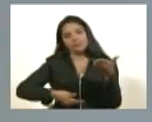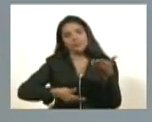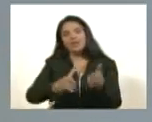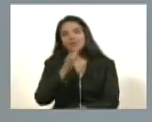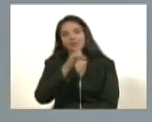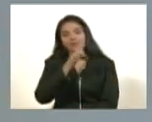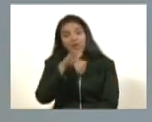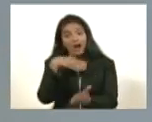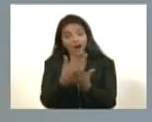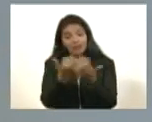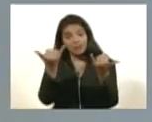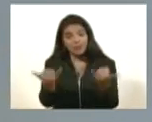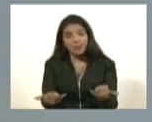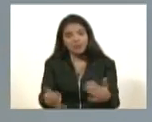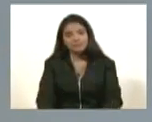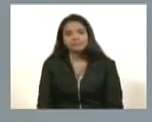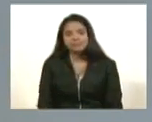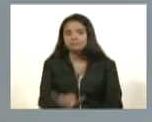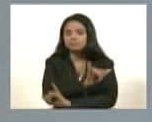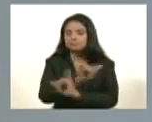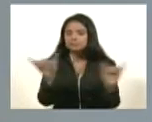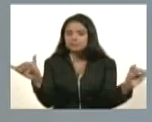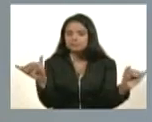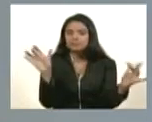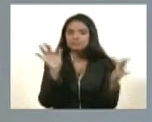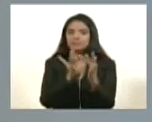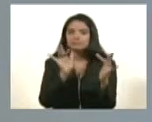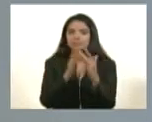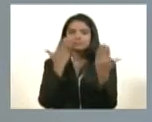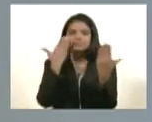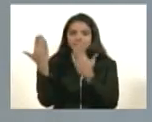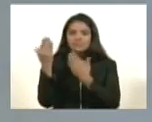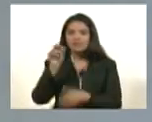información que nosotros podemos aportar hasta el momento y cuando ya retornamos el pase al estudio de Venezolana de Televisión. Adelante.